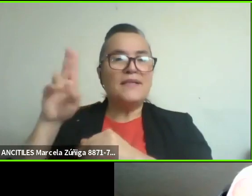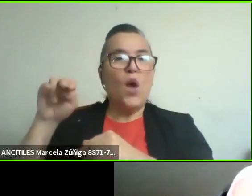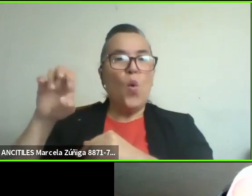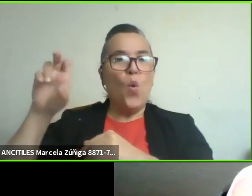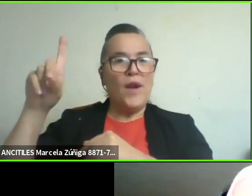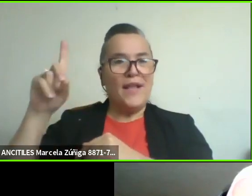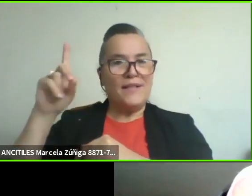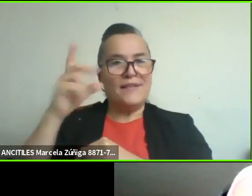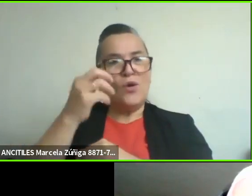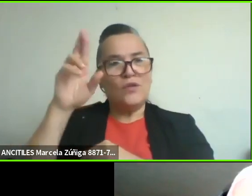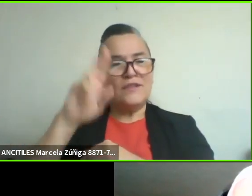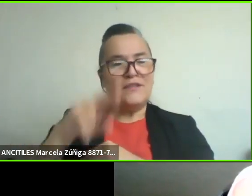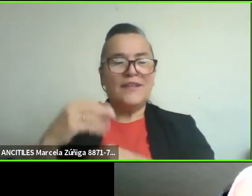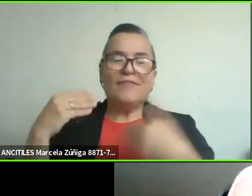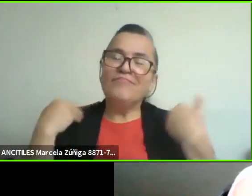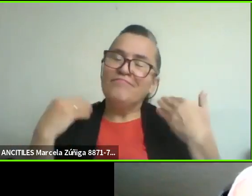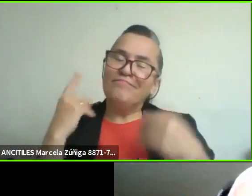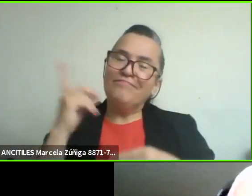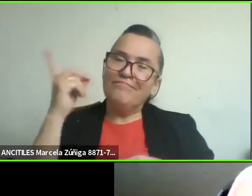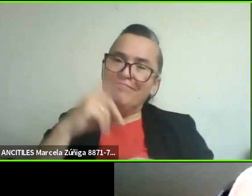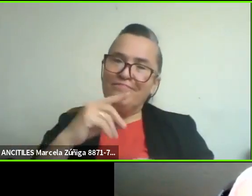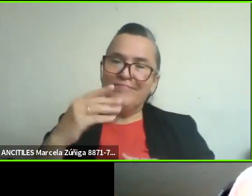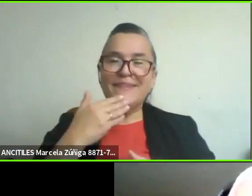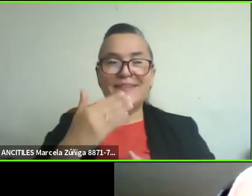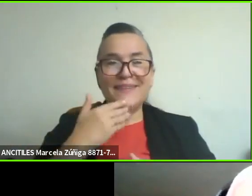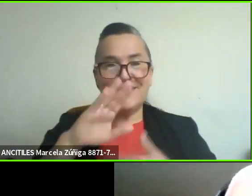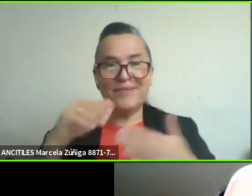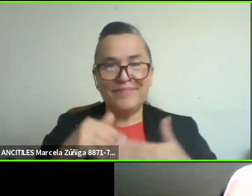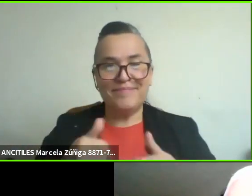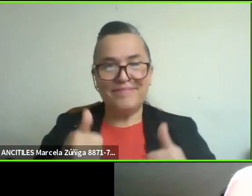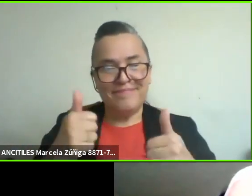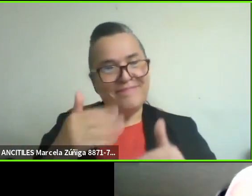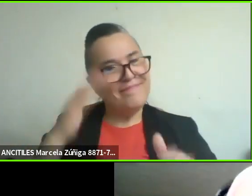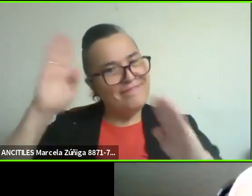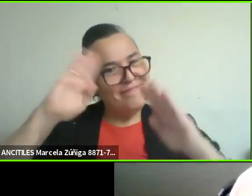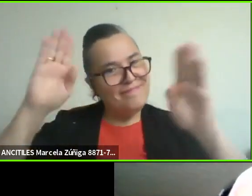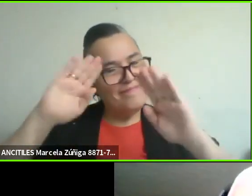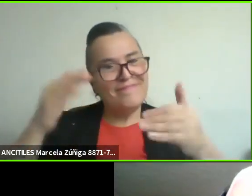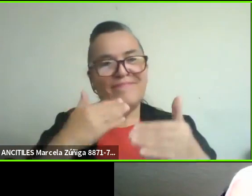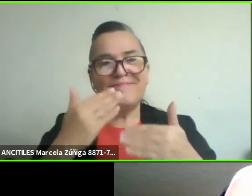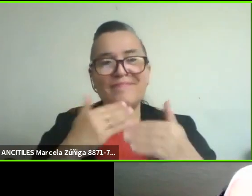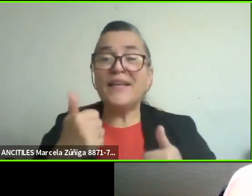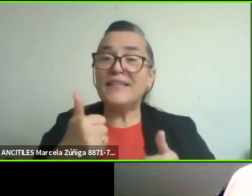tenga todos feliz día muchas gracias por todo muchas gracias hasta luego